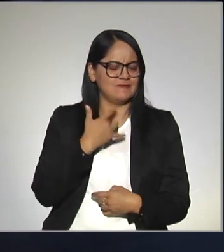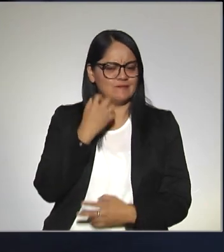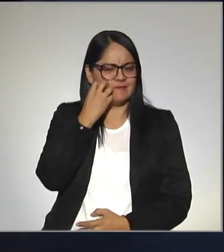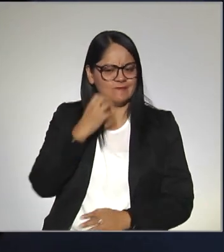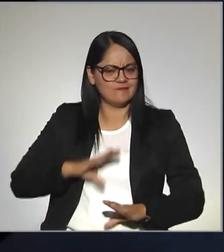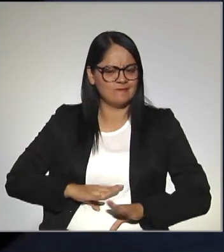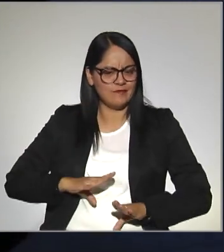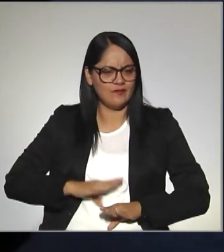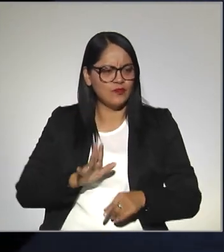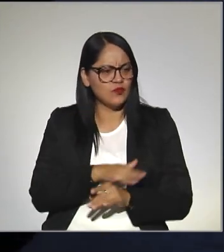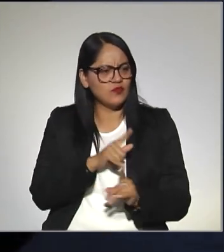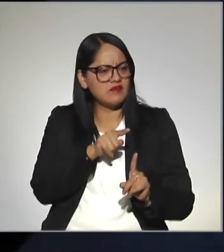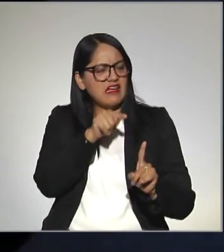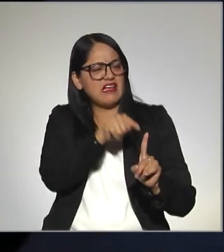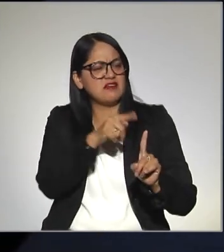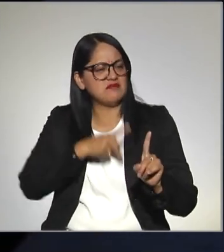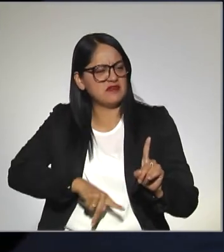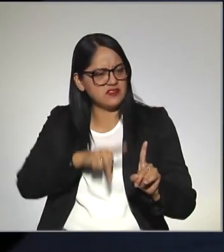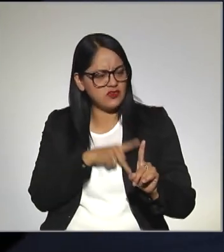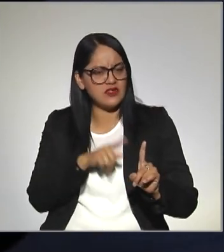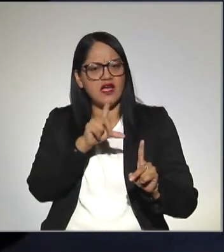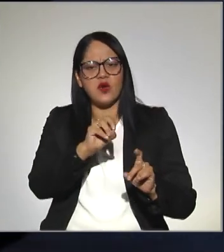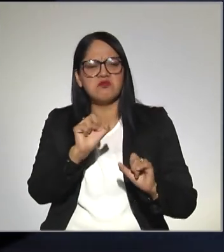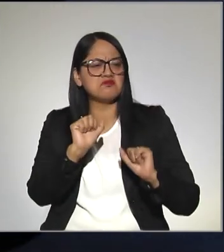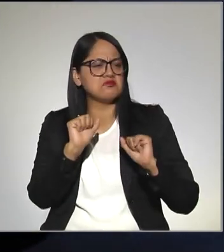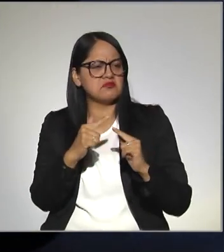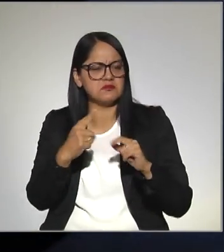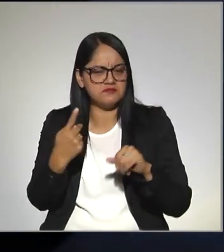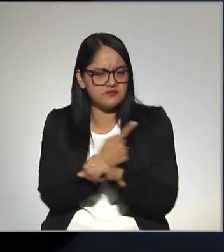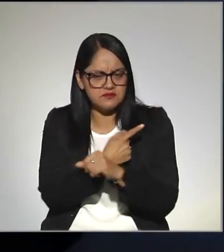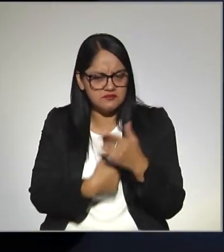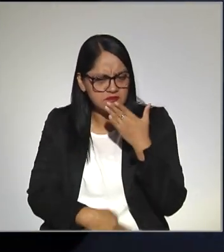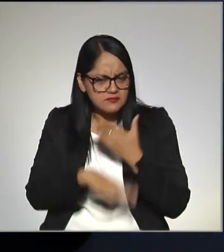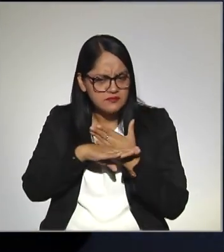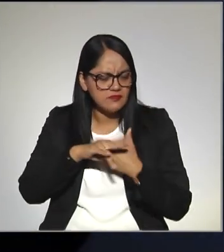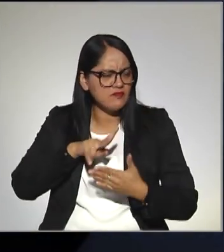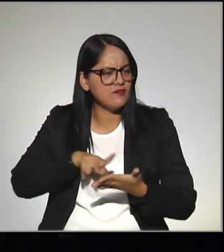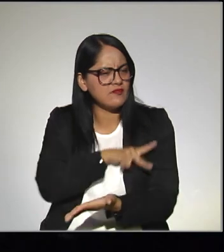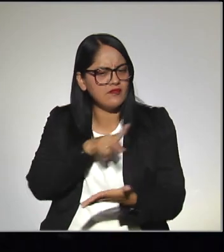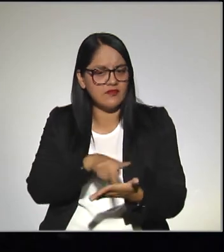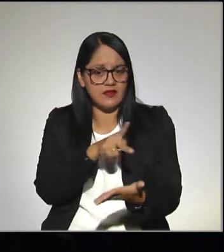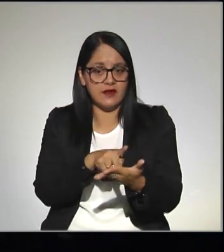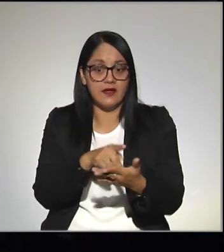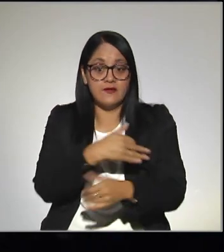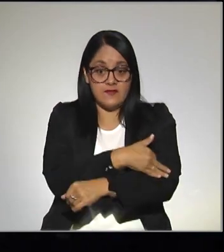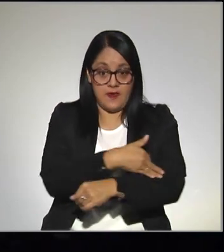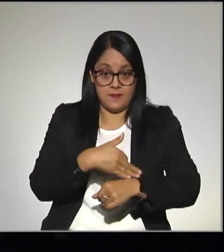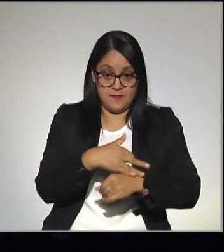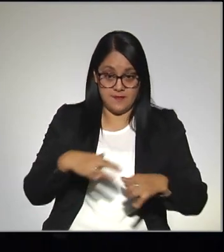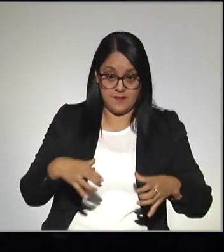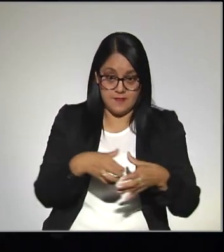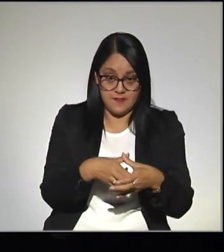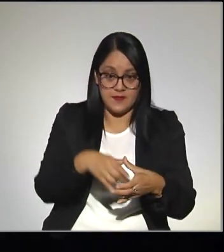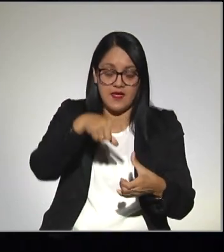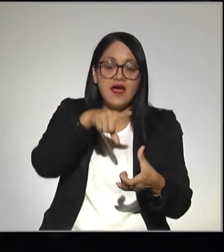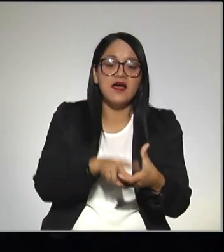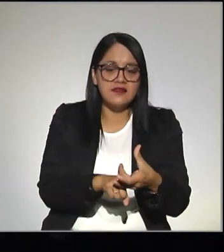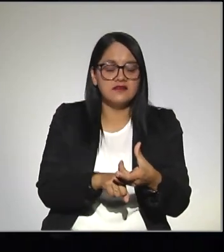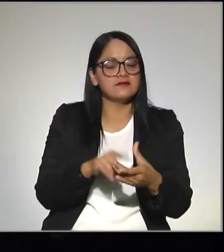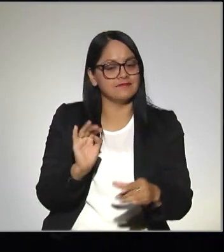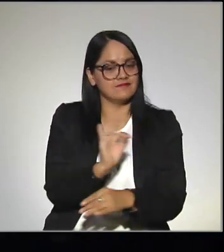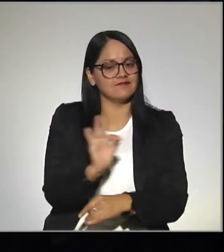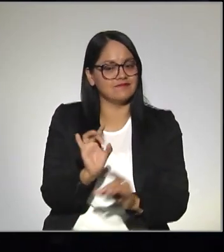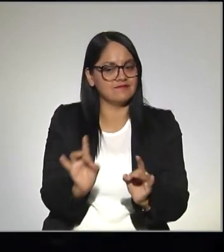ante personas o situaciones que nos han lastimado de forma reiterada. La familia es un espacio donde